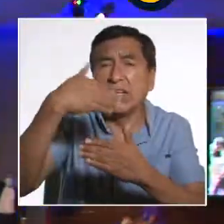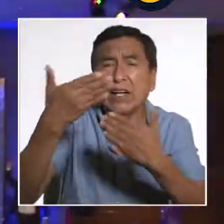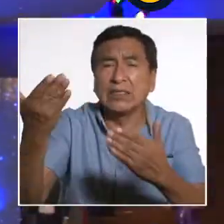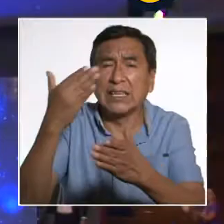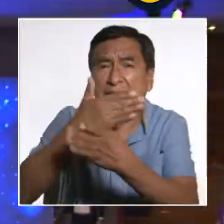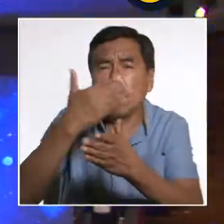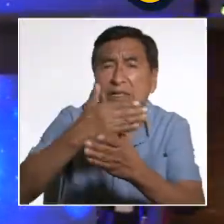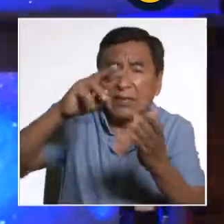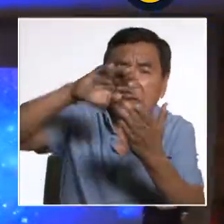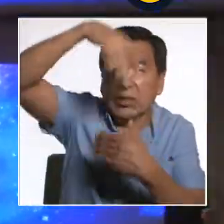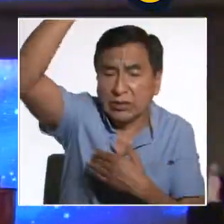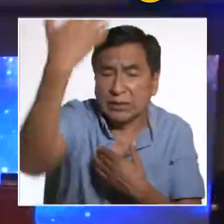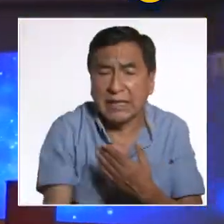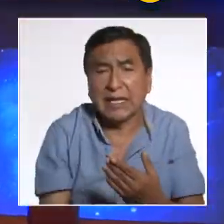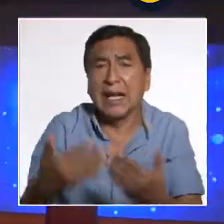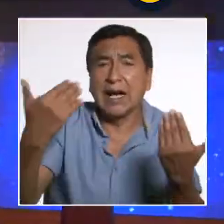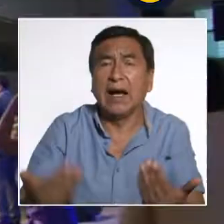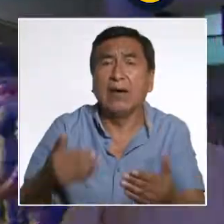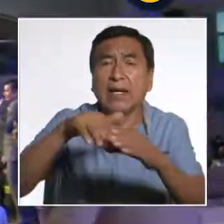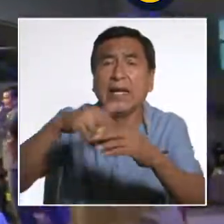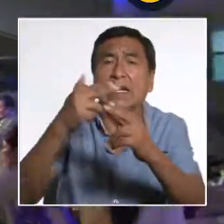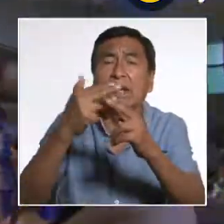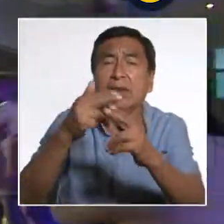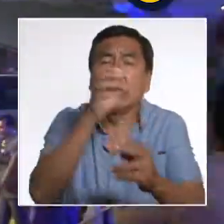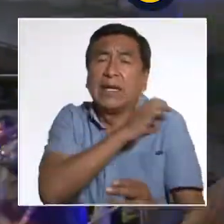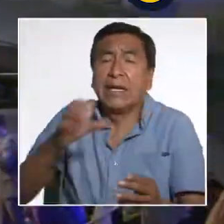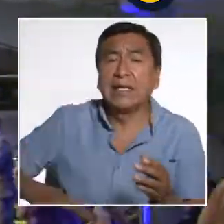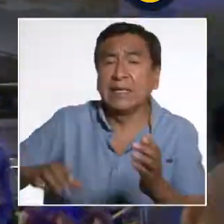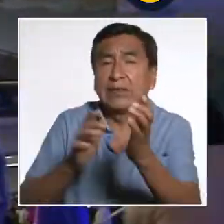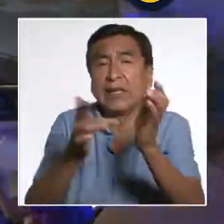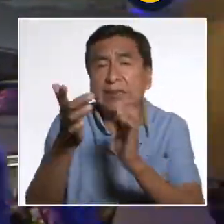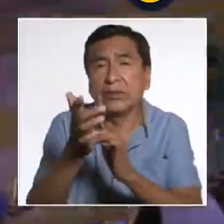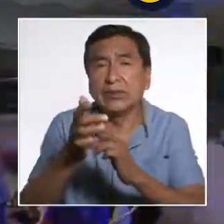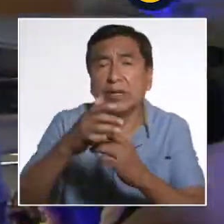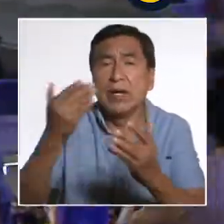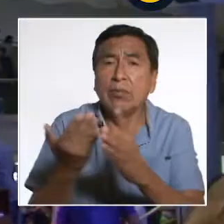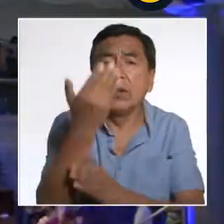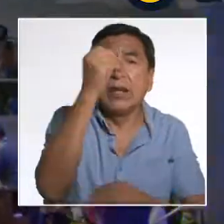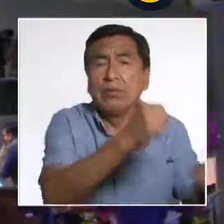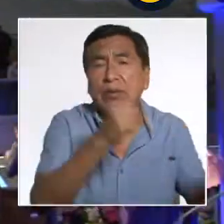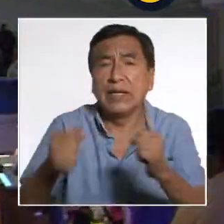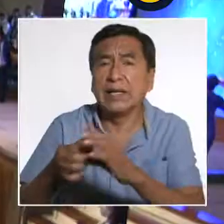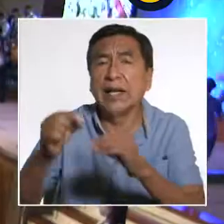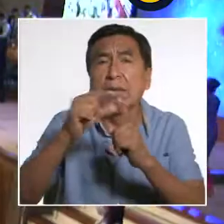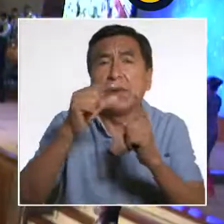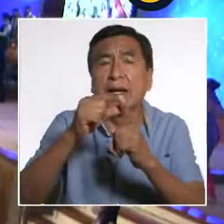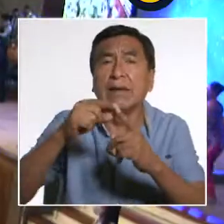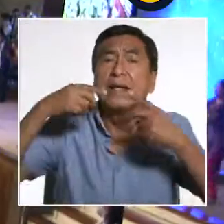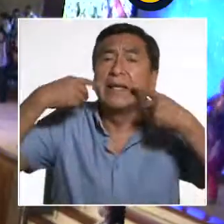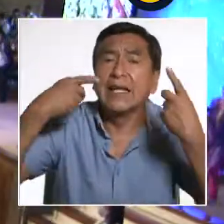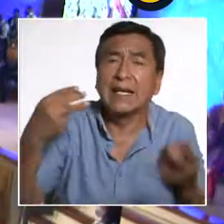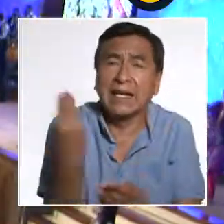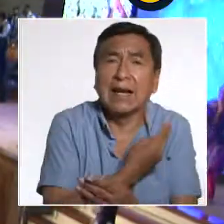hemos estado, no hemos podido tomar, en el nombre de Cristo Jesús, por el poder de la palabra, declaramos